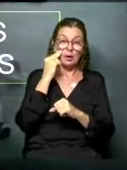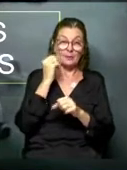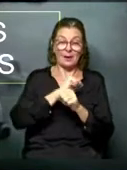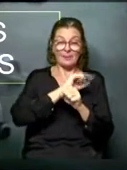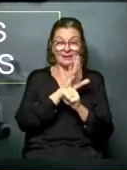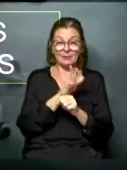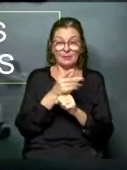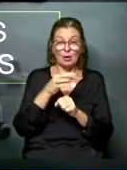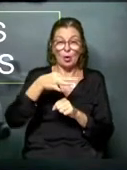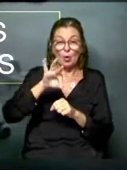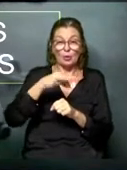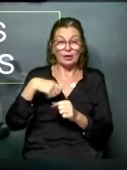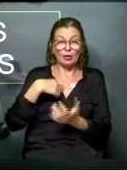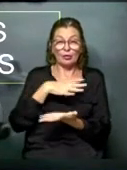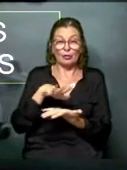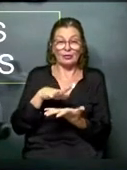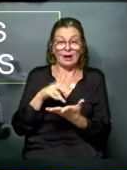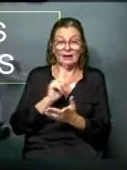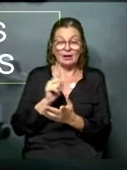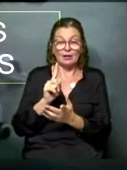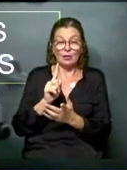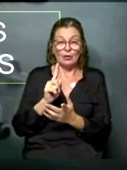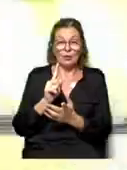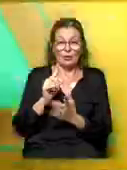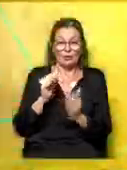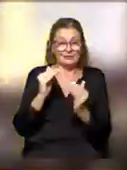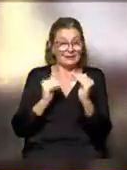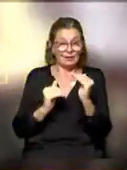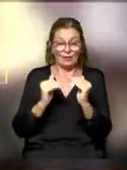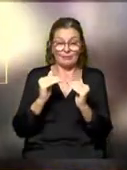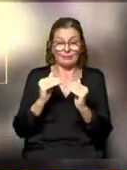único indicador de los sociales que no cedió ni un poquito.